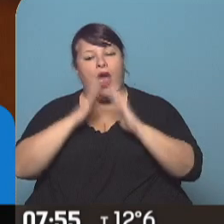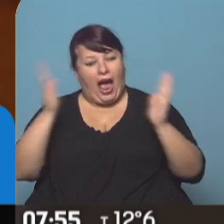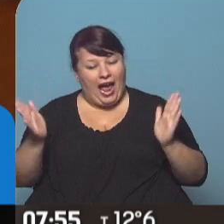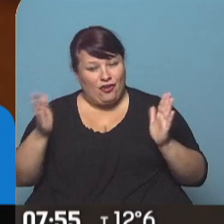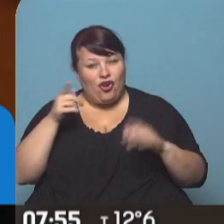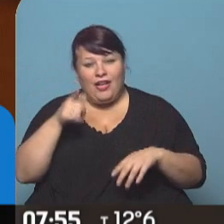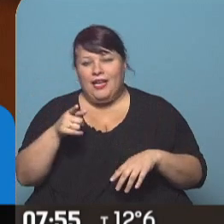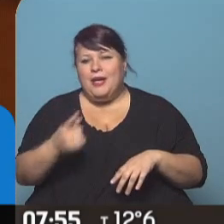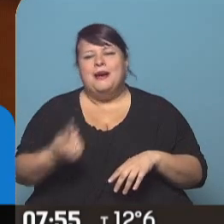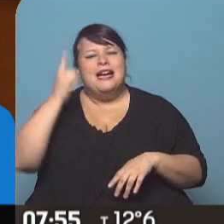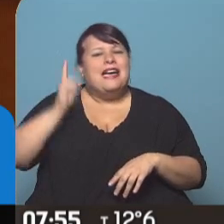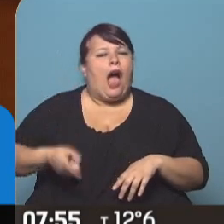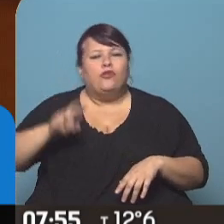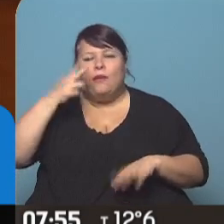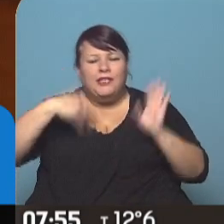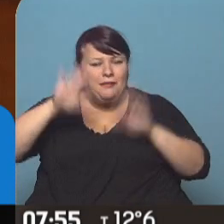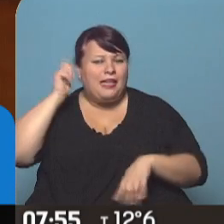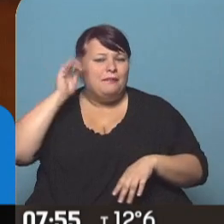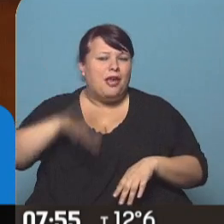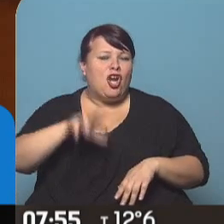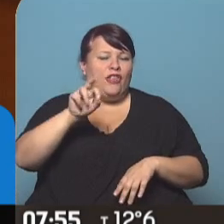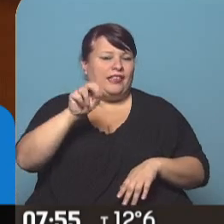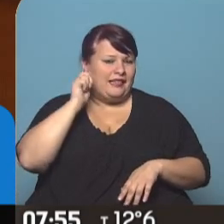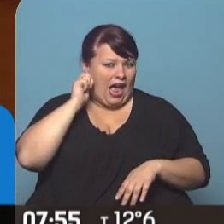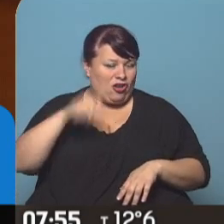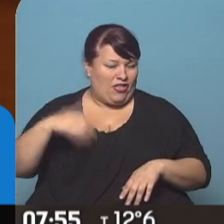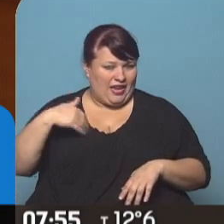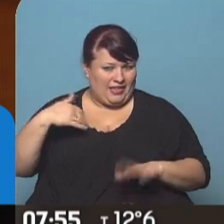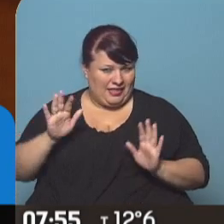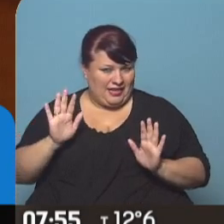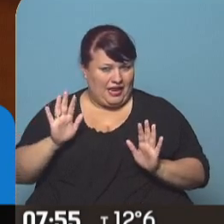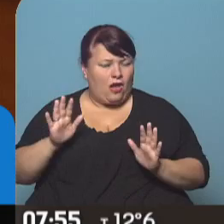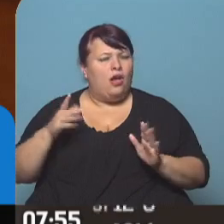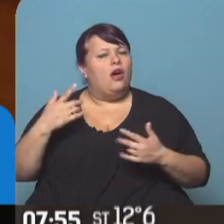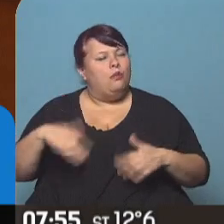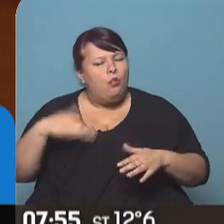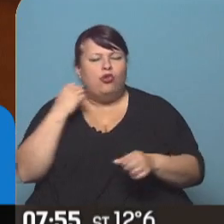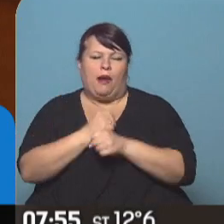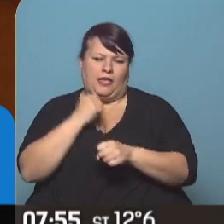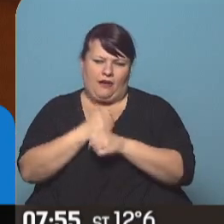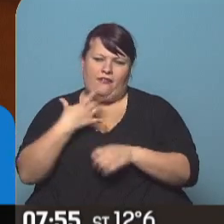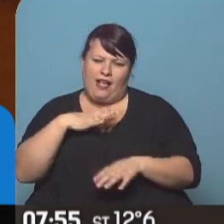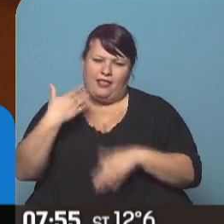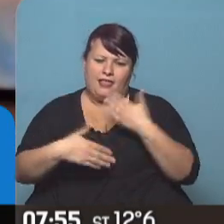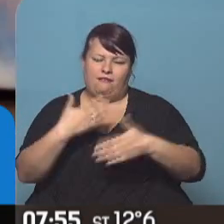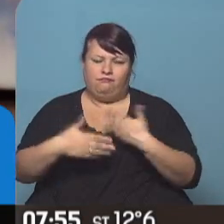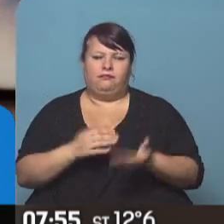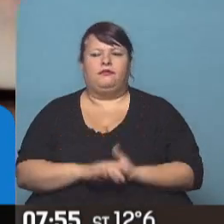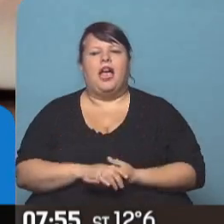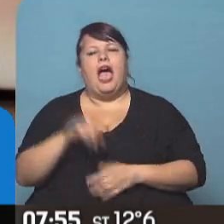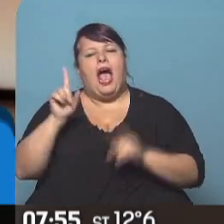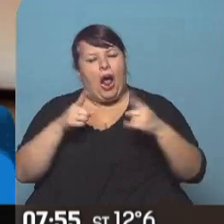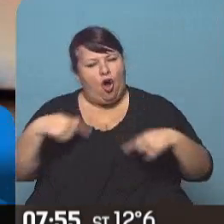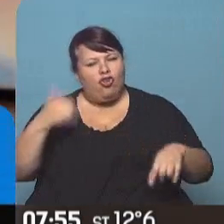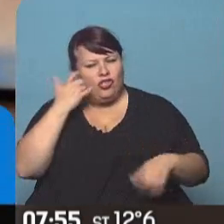es la principal causa de muerte en menores de 30 años en nuestro país hay mucho por hacer y hay mucho por trabajar todavía algunas